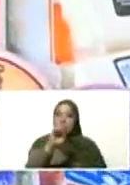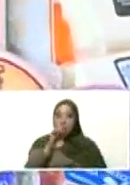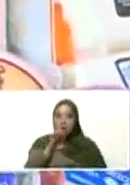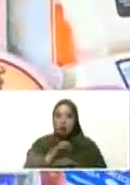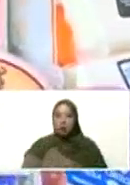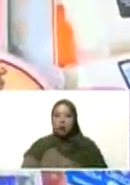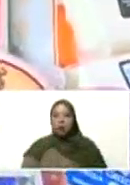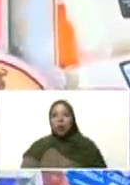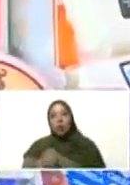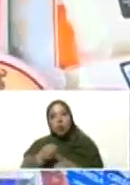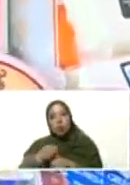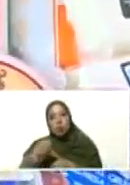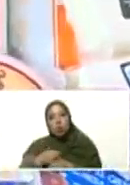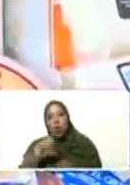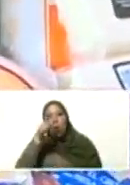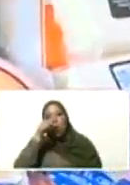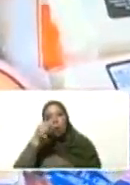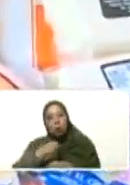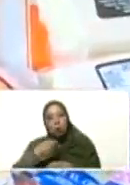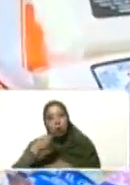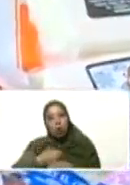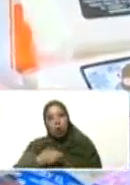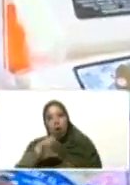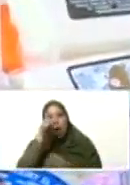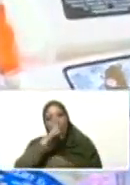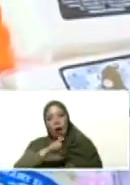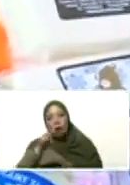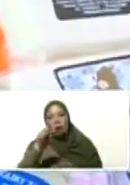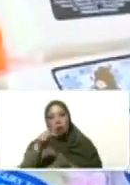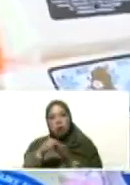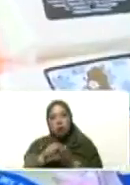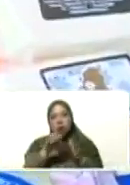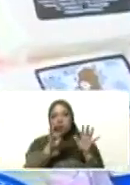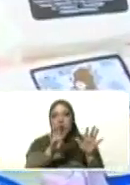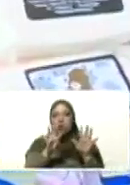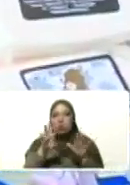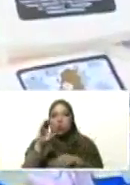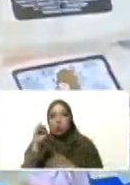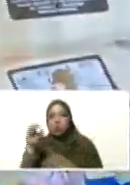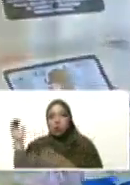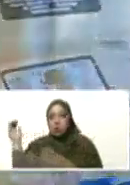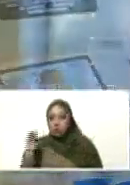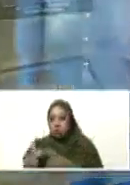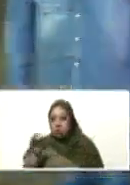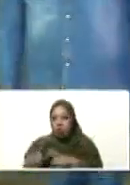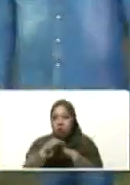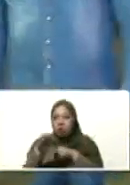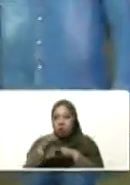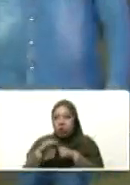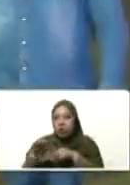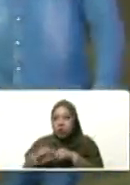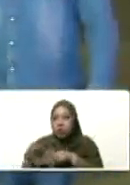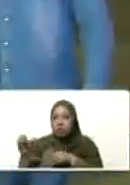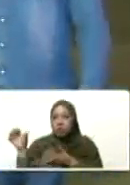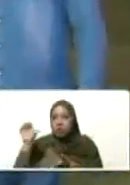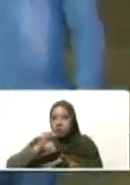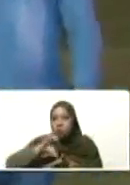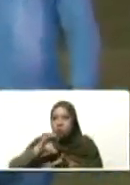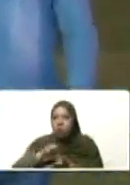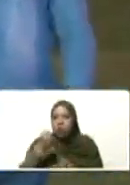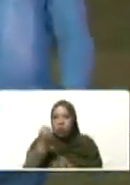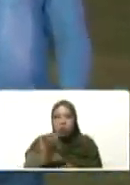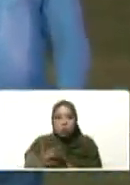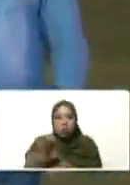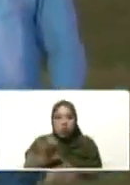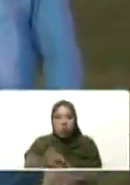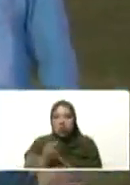de operaciones, un hombre que a mi edad, en el 1990, llegó aquí al municipio de Maturín y empezó a trabajar en esta empresa.